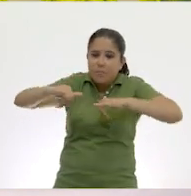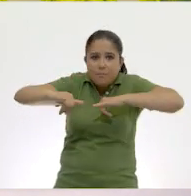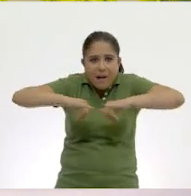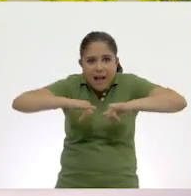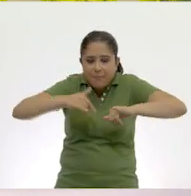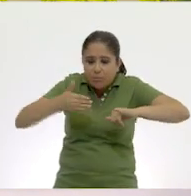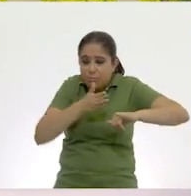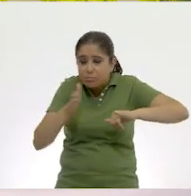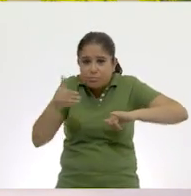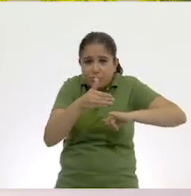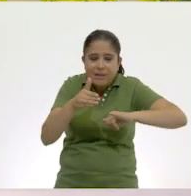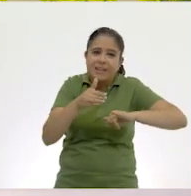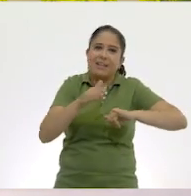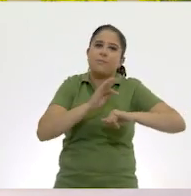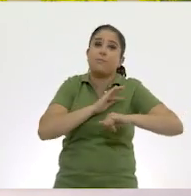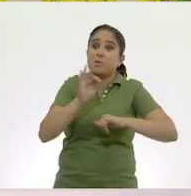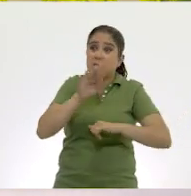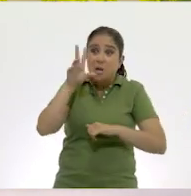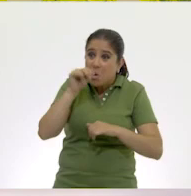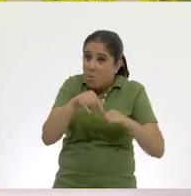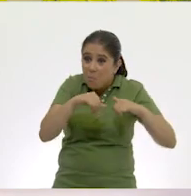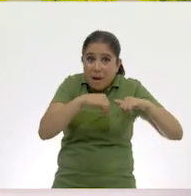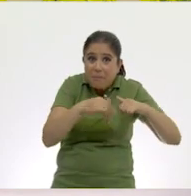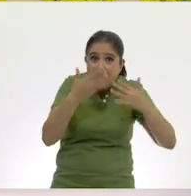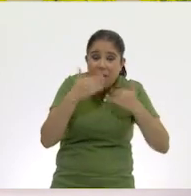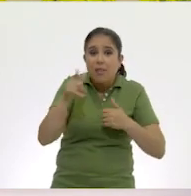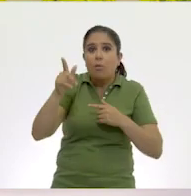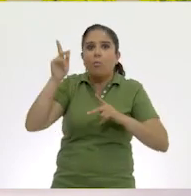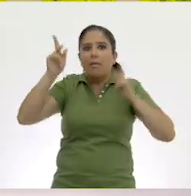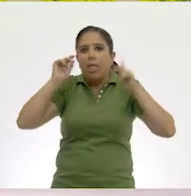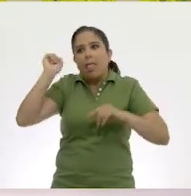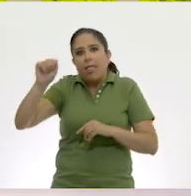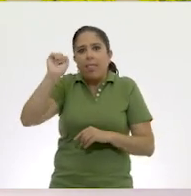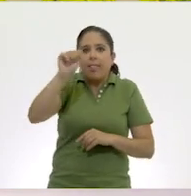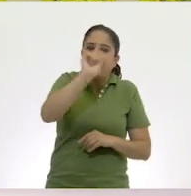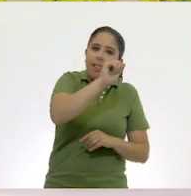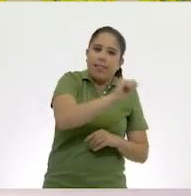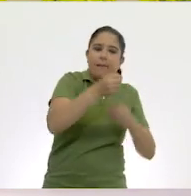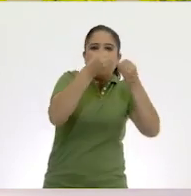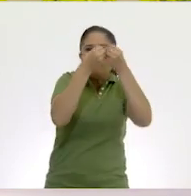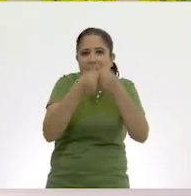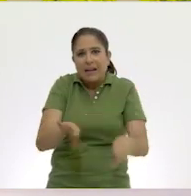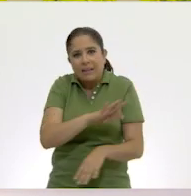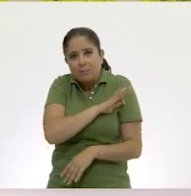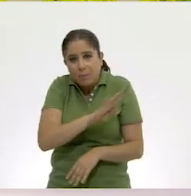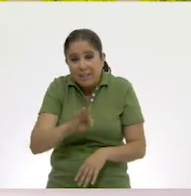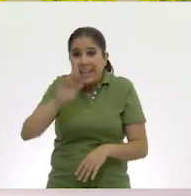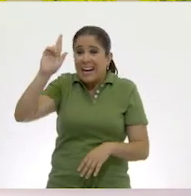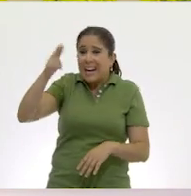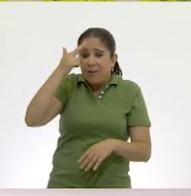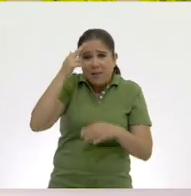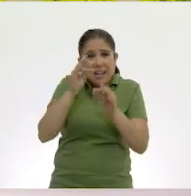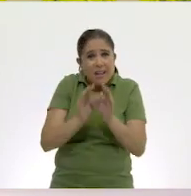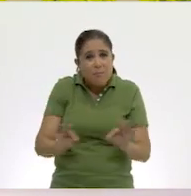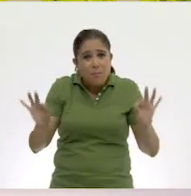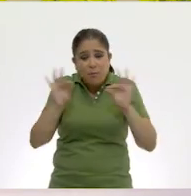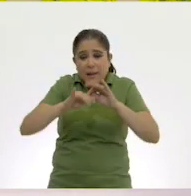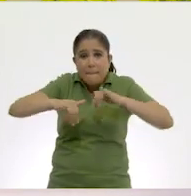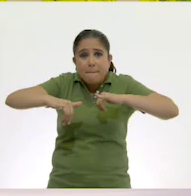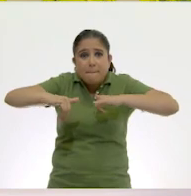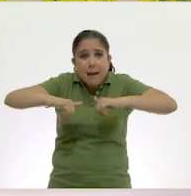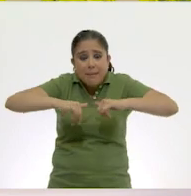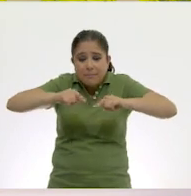te vas a perder en todos los árboles y vas a visitar a todos los animales del bosque recuerda que la importancia del croquis